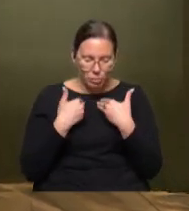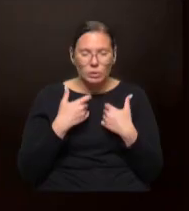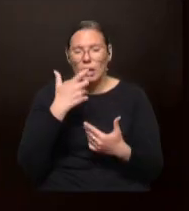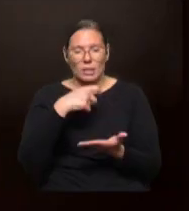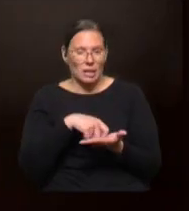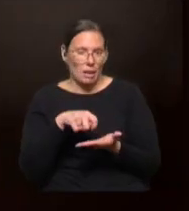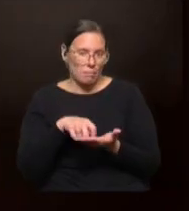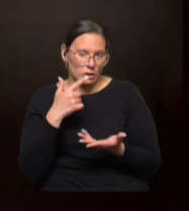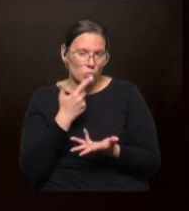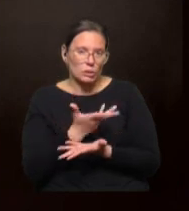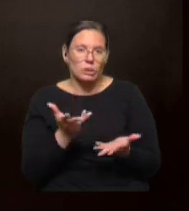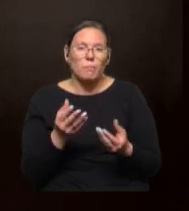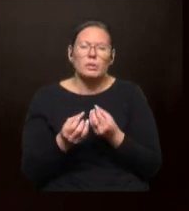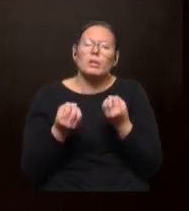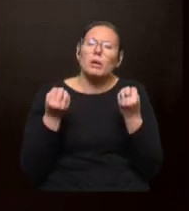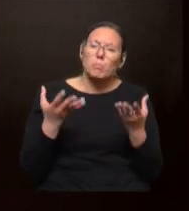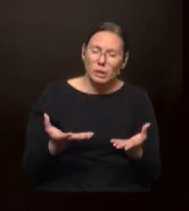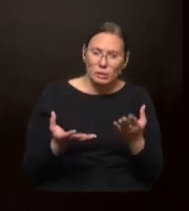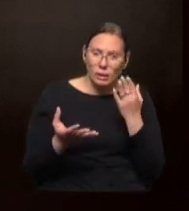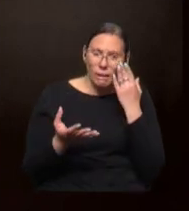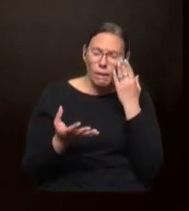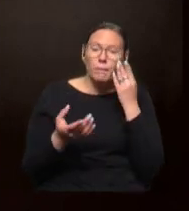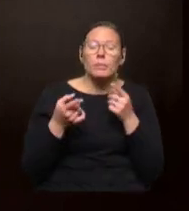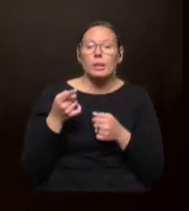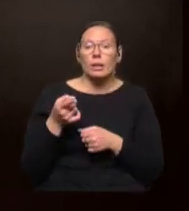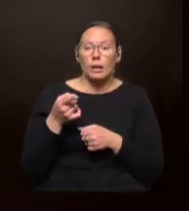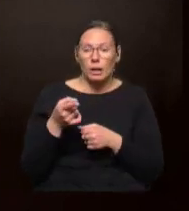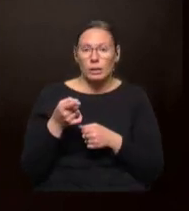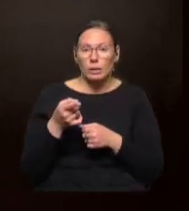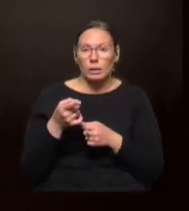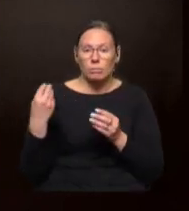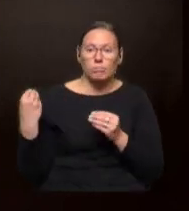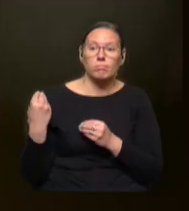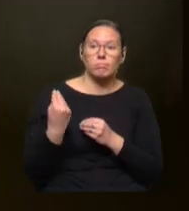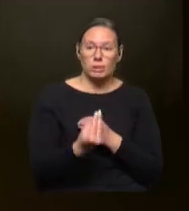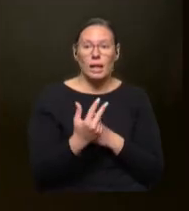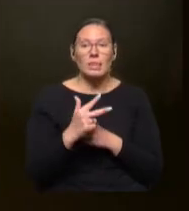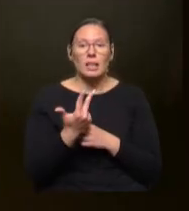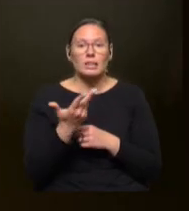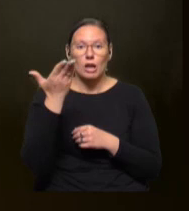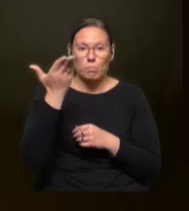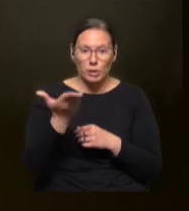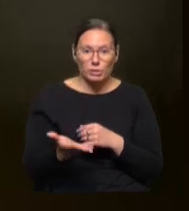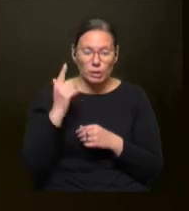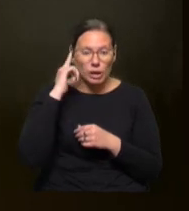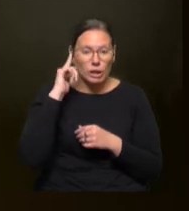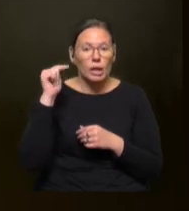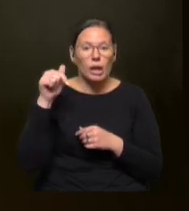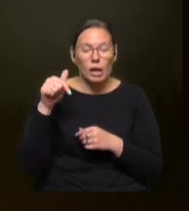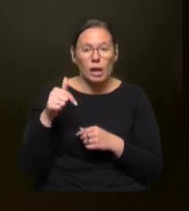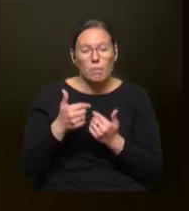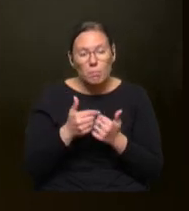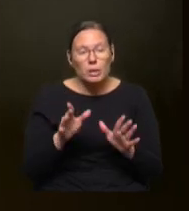dramaturgia. ¿Qué pasa con esto, ¿no? Y ahí es cuando se introduce este tercer personaje que viene como a cuestionar,